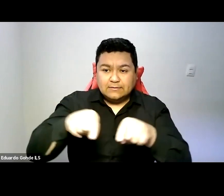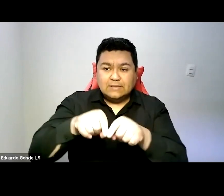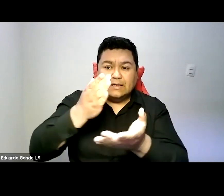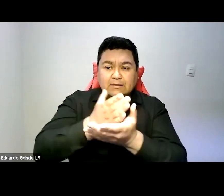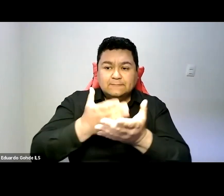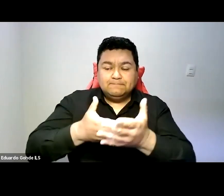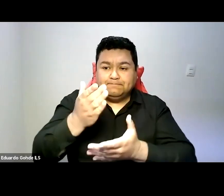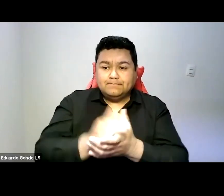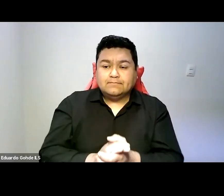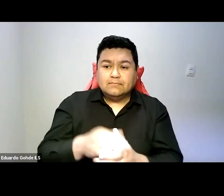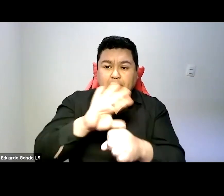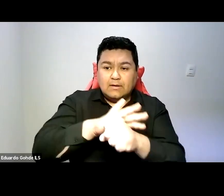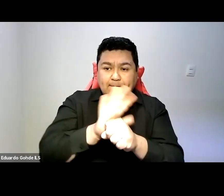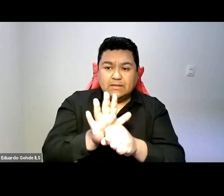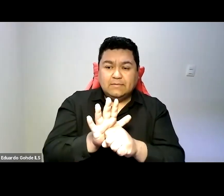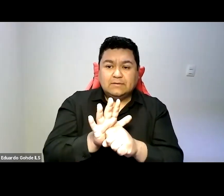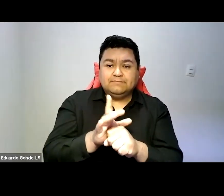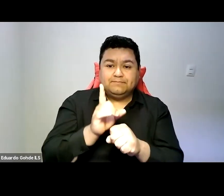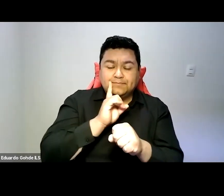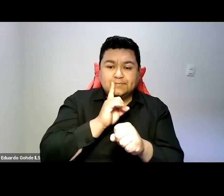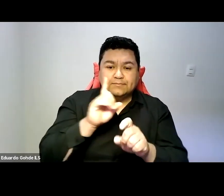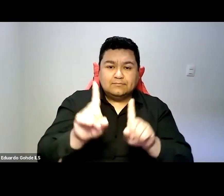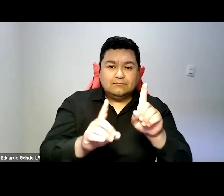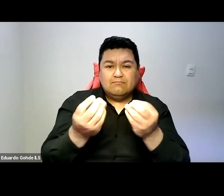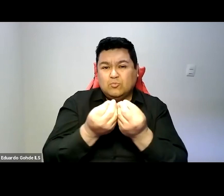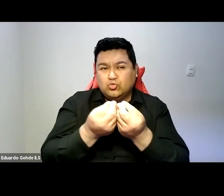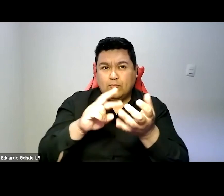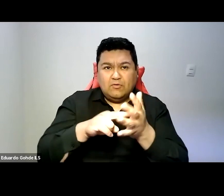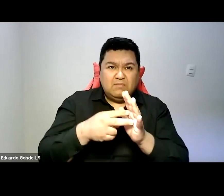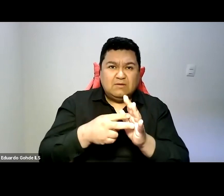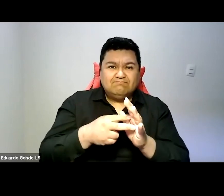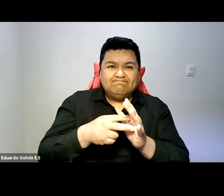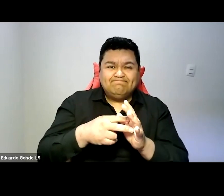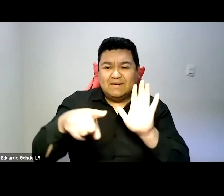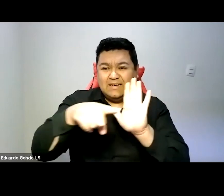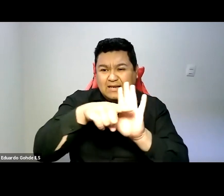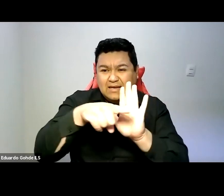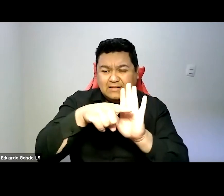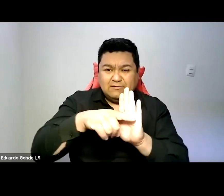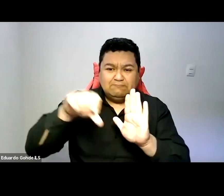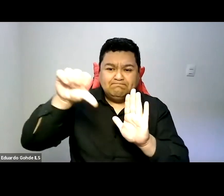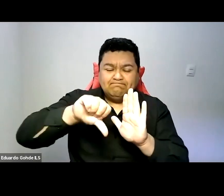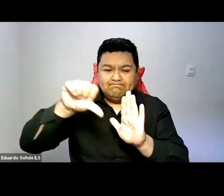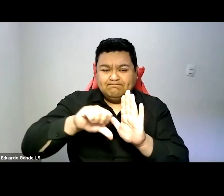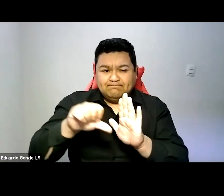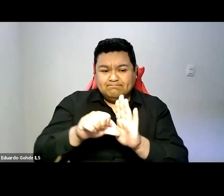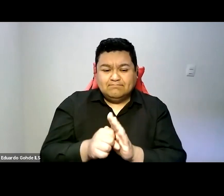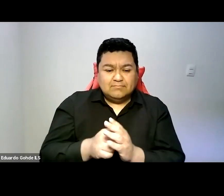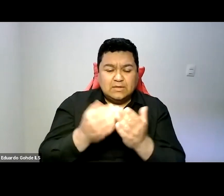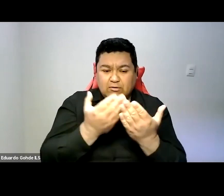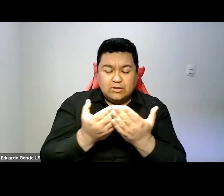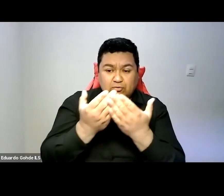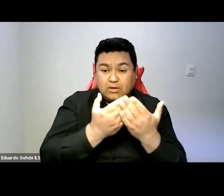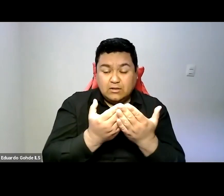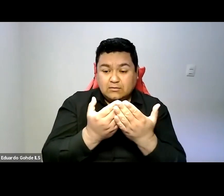La pandemia ha traído muchas consecuencias negativas para la trayectoria educativa de nuestros estudiantes, pero